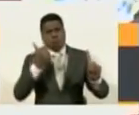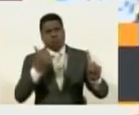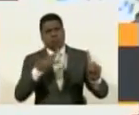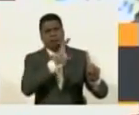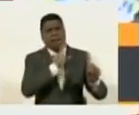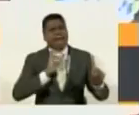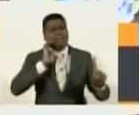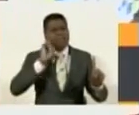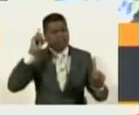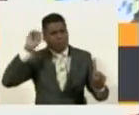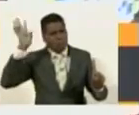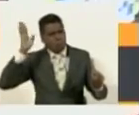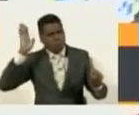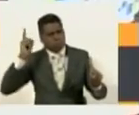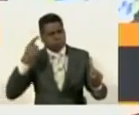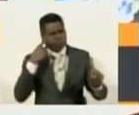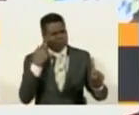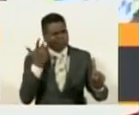Capriles.